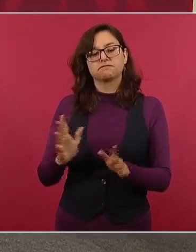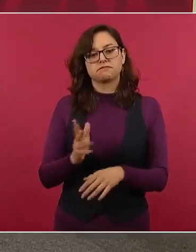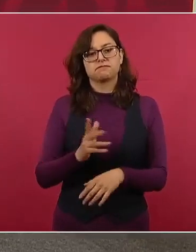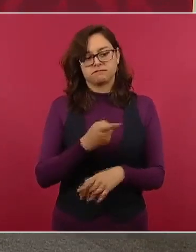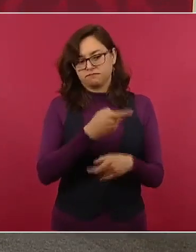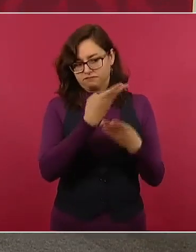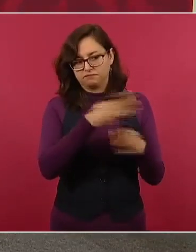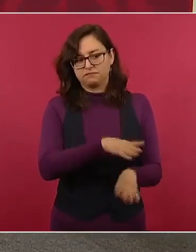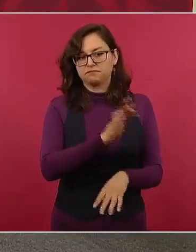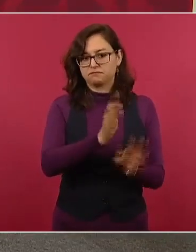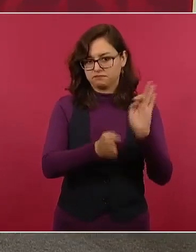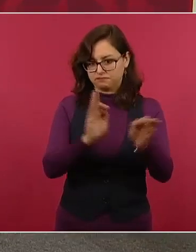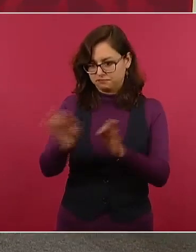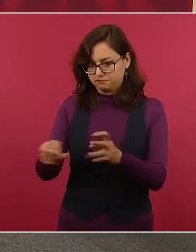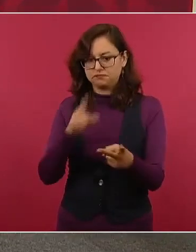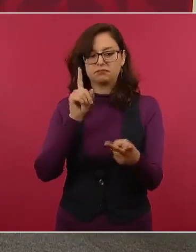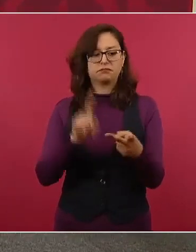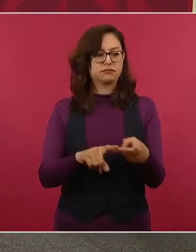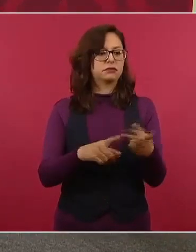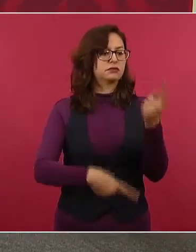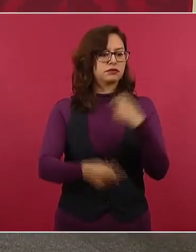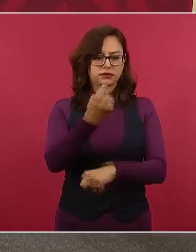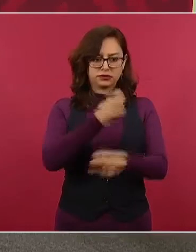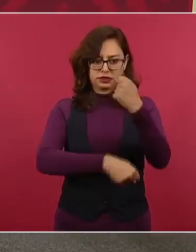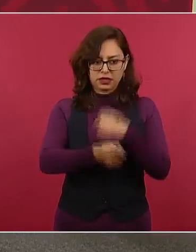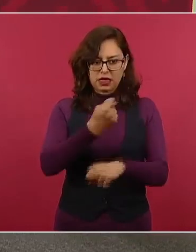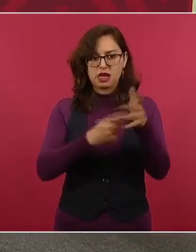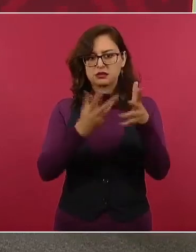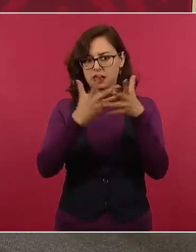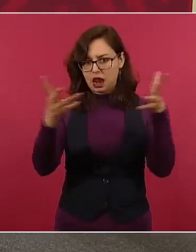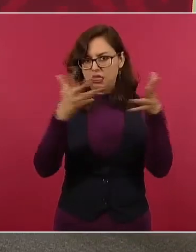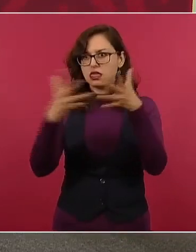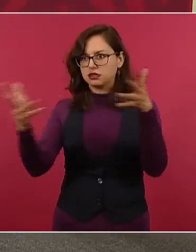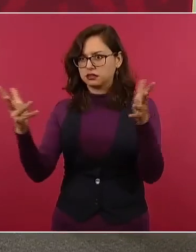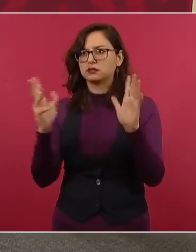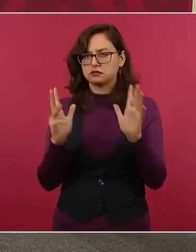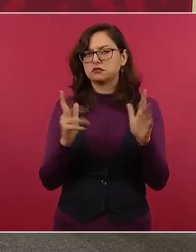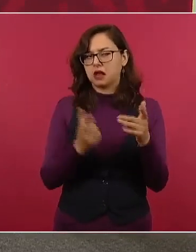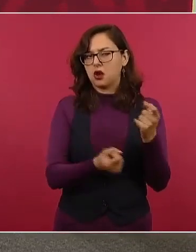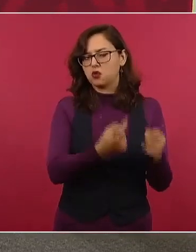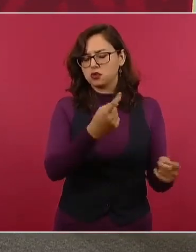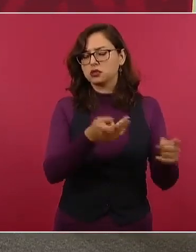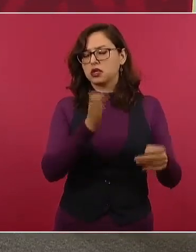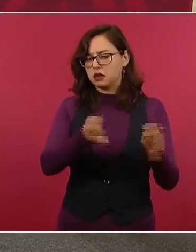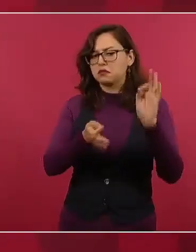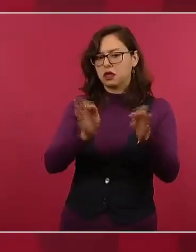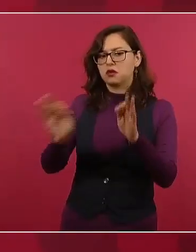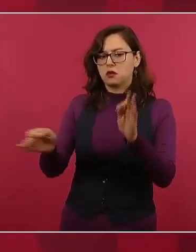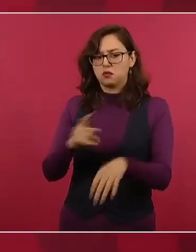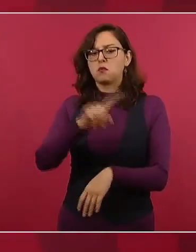Creo que algunos centros comerciales, cuando se tenga ya más información, aquí les